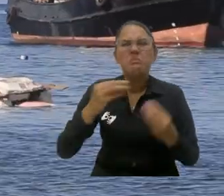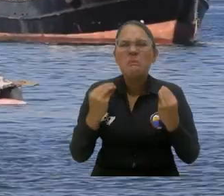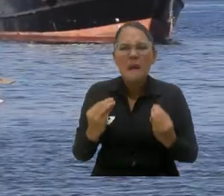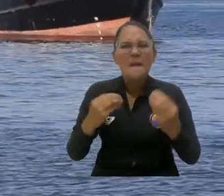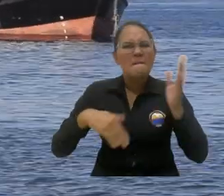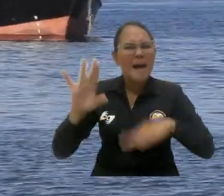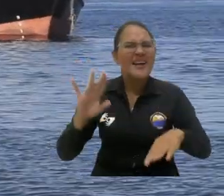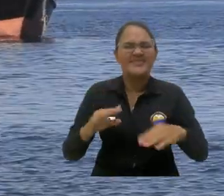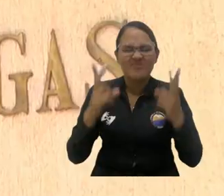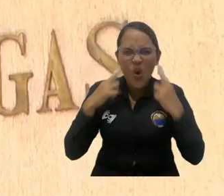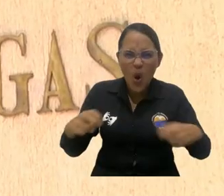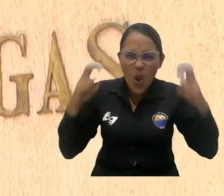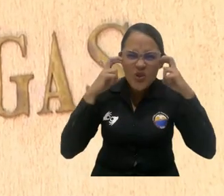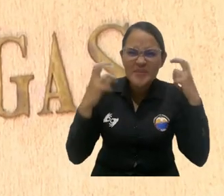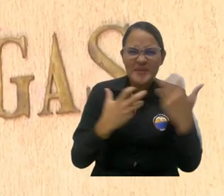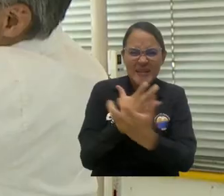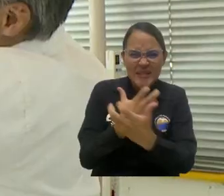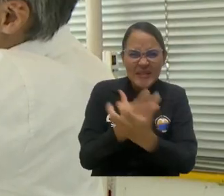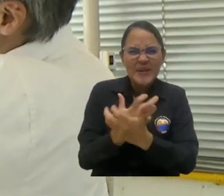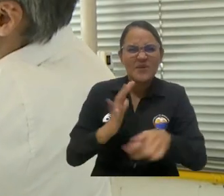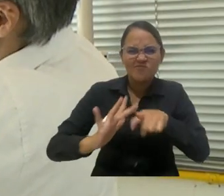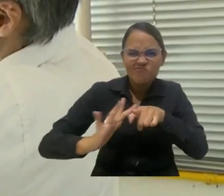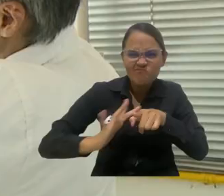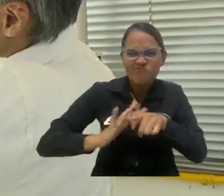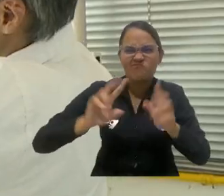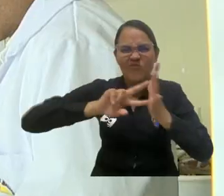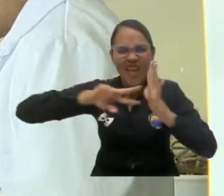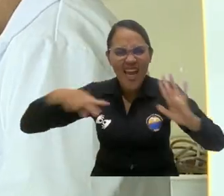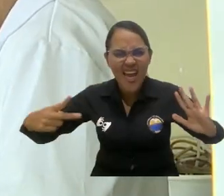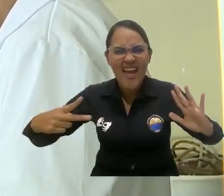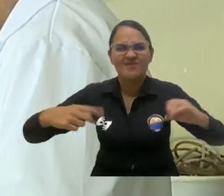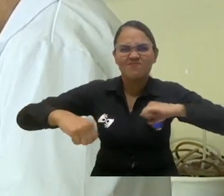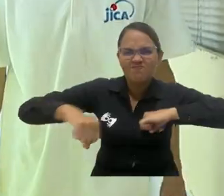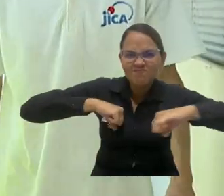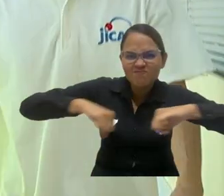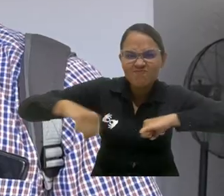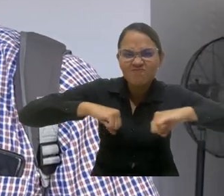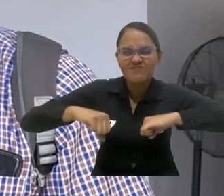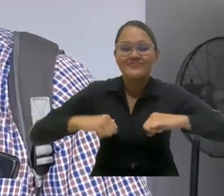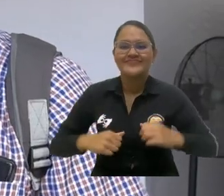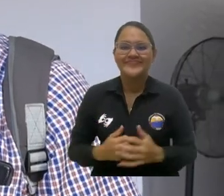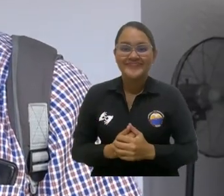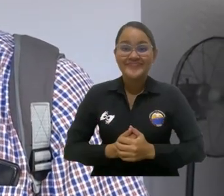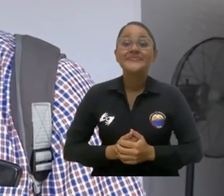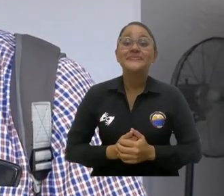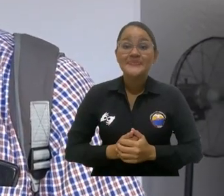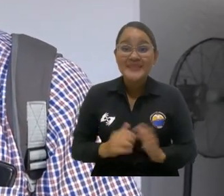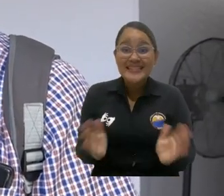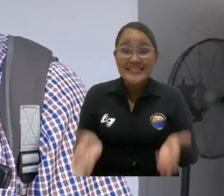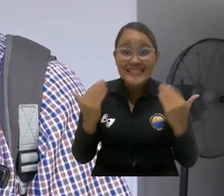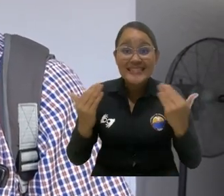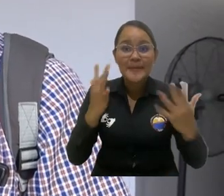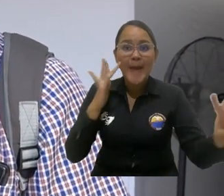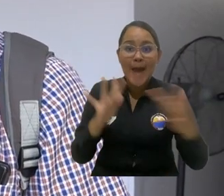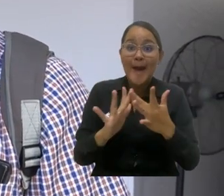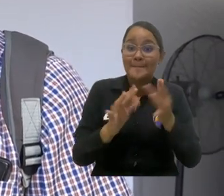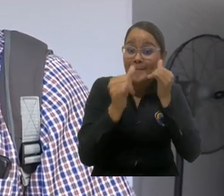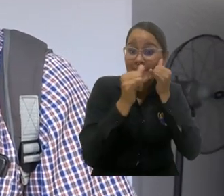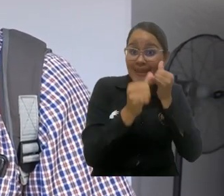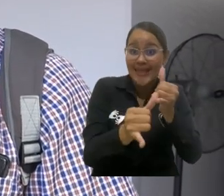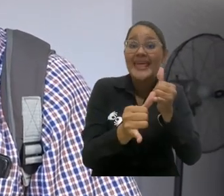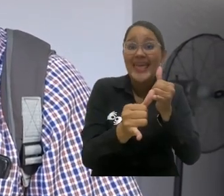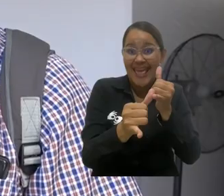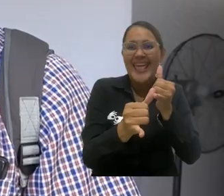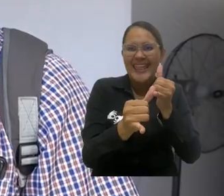territorio, donde confluye el conocimiento científico, aplicado y tecnológico. Es un complemento de la carrera de ingeniería pesquera.